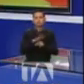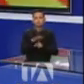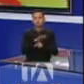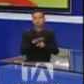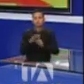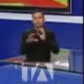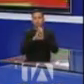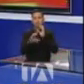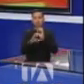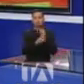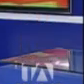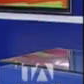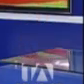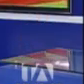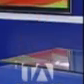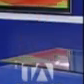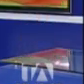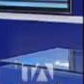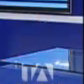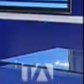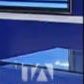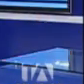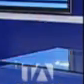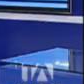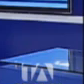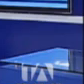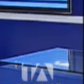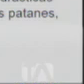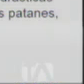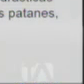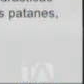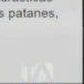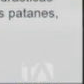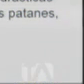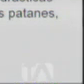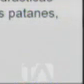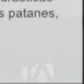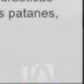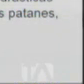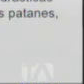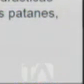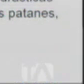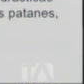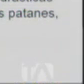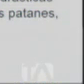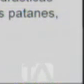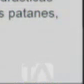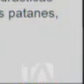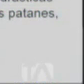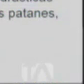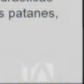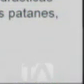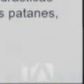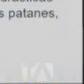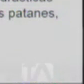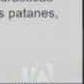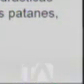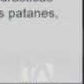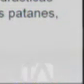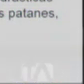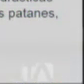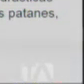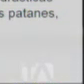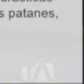en las unidades de transporte. Vamos a revisar los mensajes que ustedes también nos envían a través de nuestra cuenta de Twitter, @24horasUIO. Ahí nos dice,